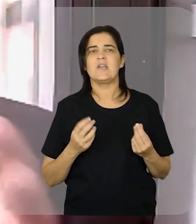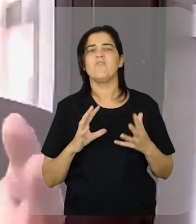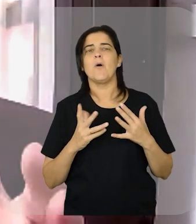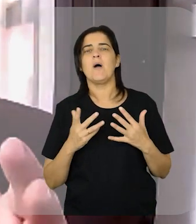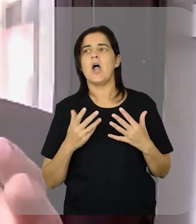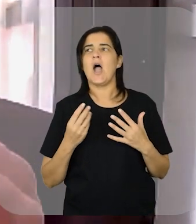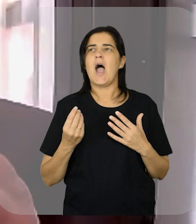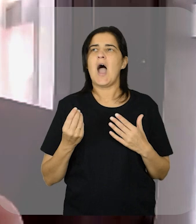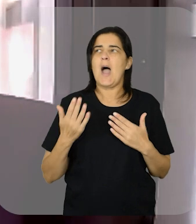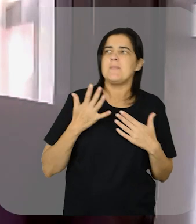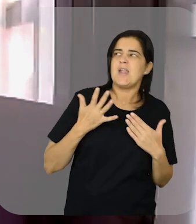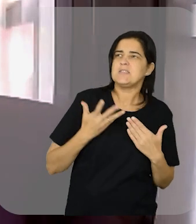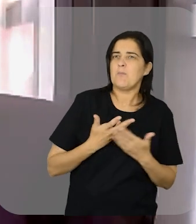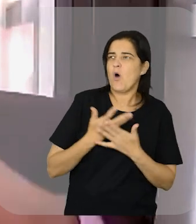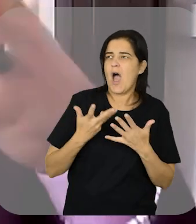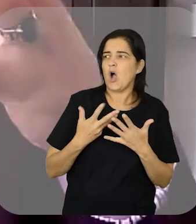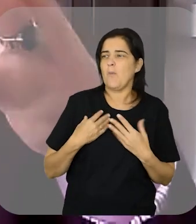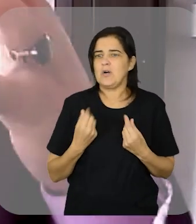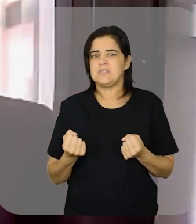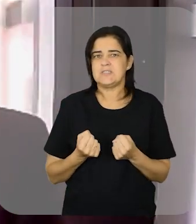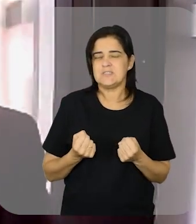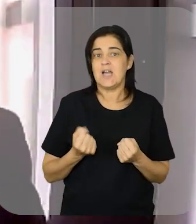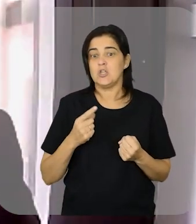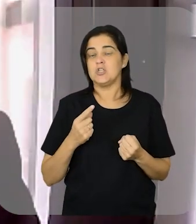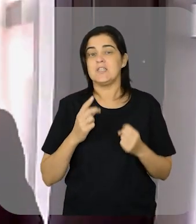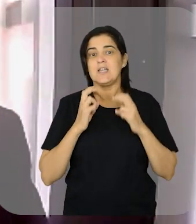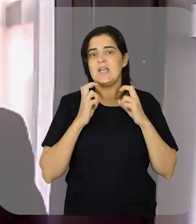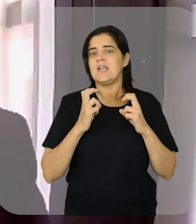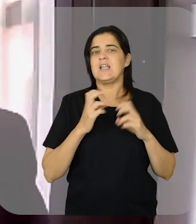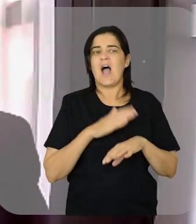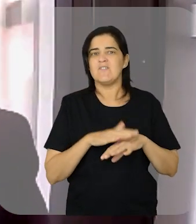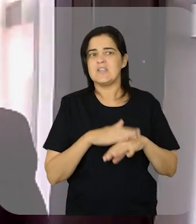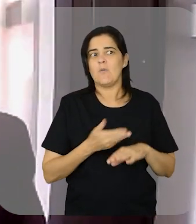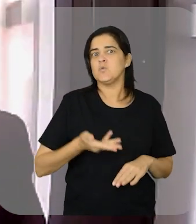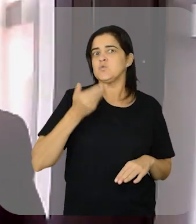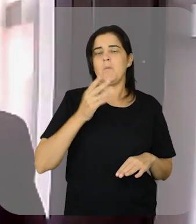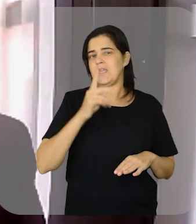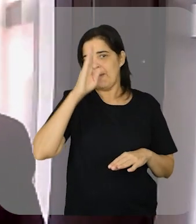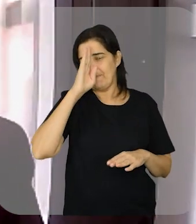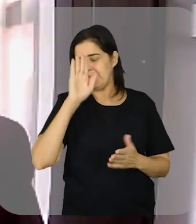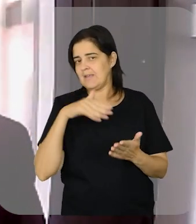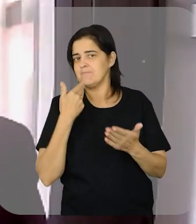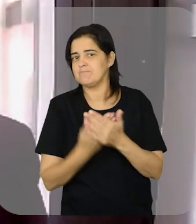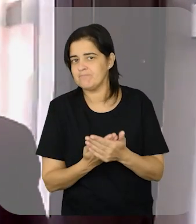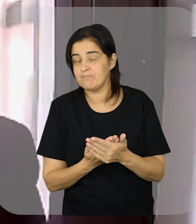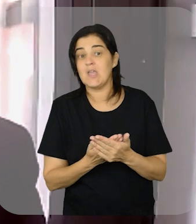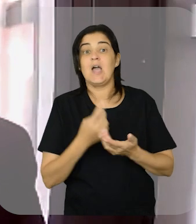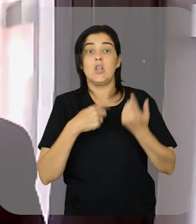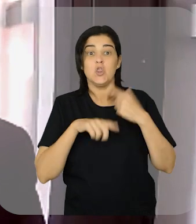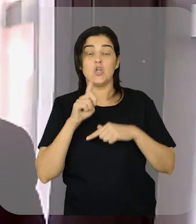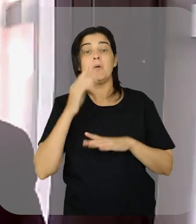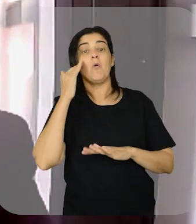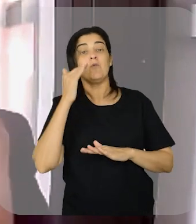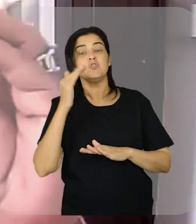se siente amenazado por algo, su filtro afectivo se sube y no aprende. Entonces, muchas veces los profesores de inglés